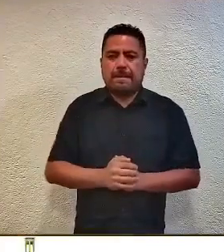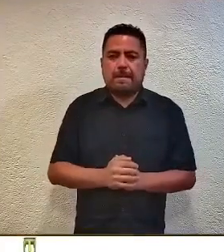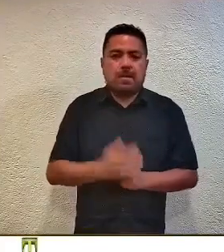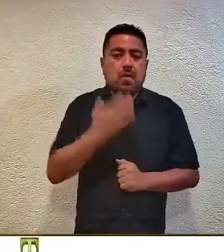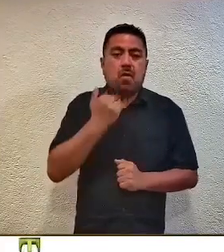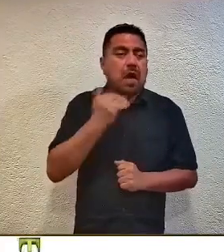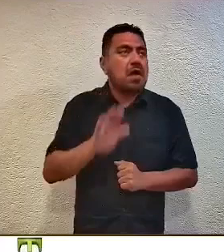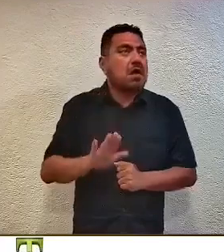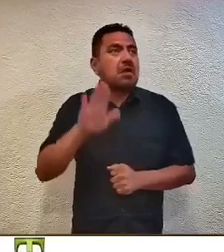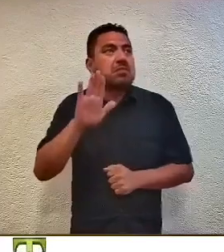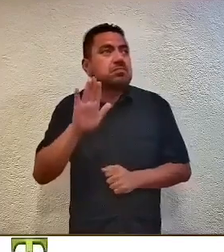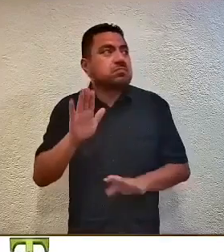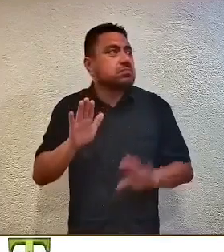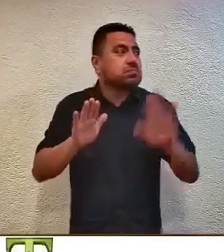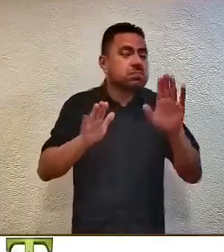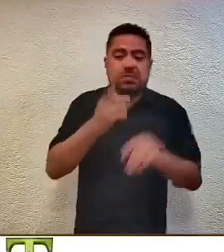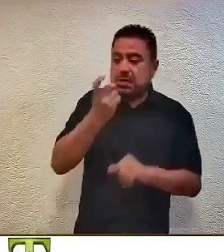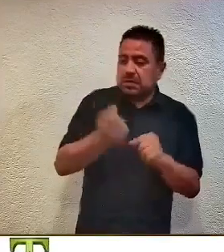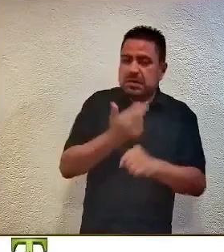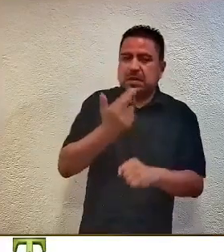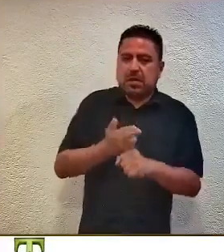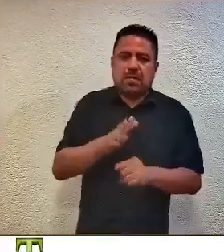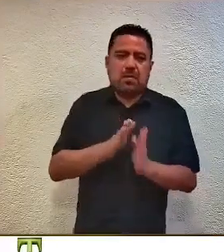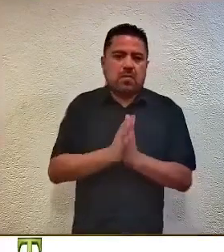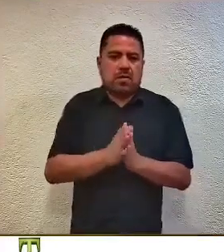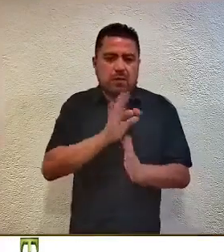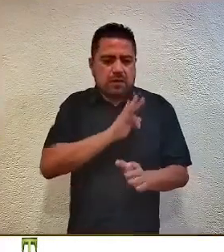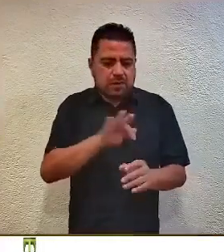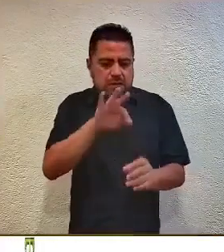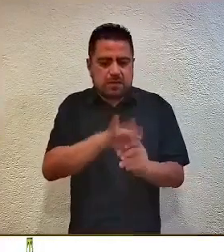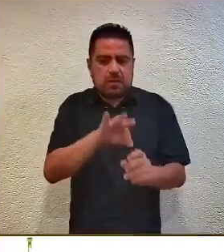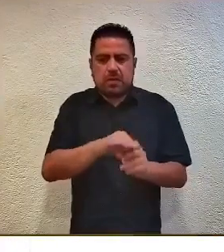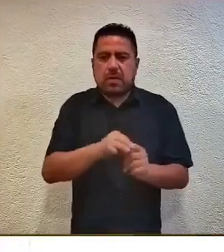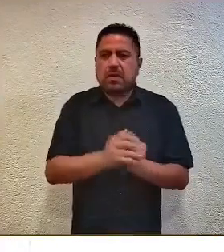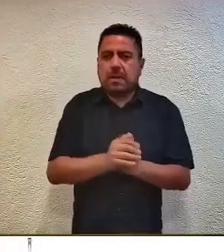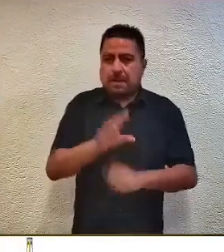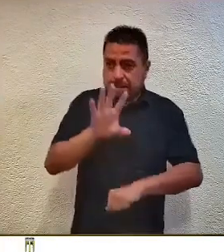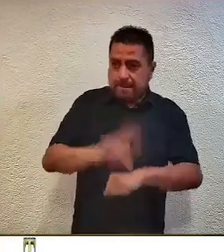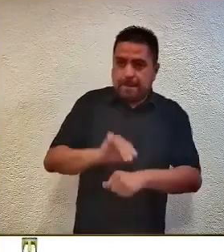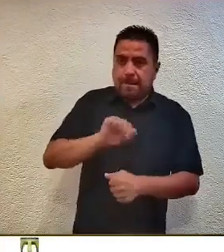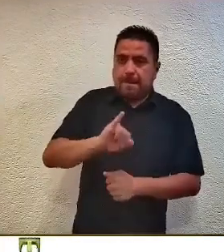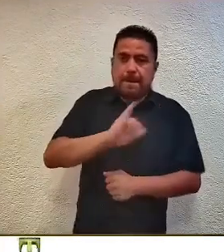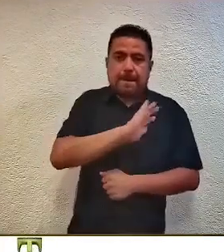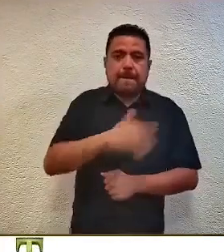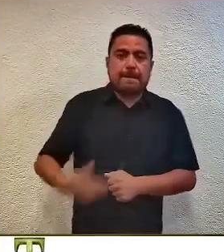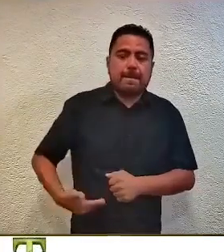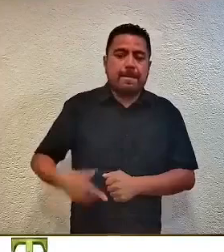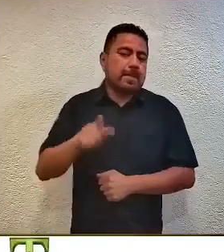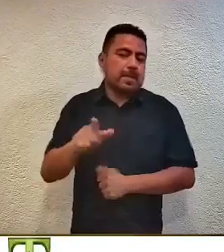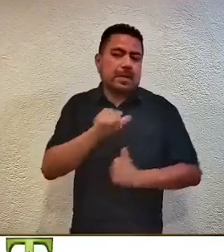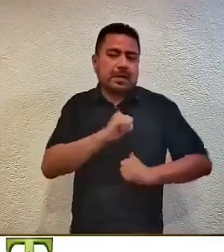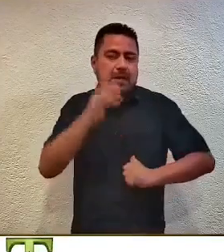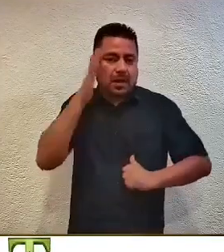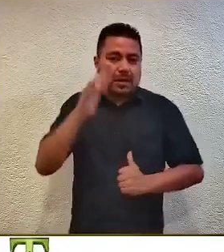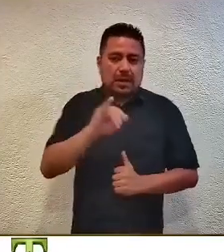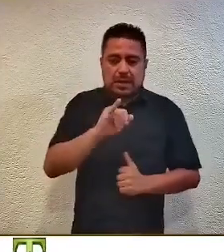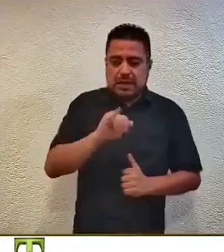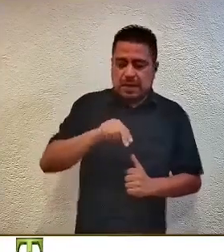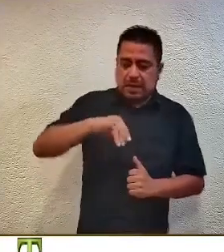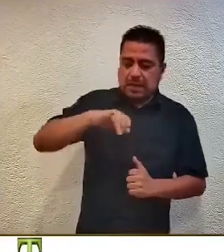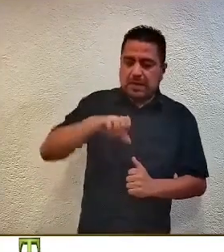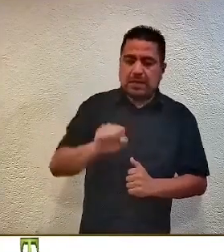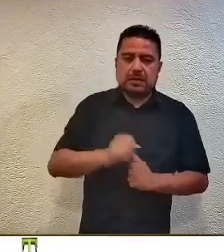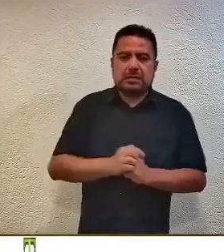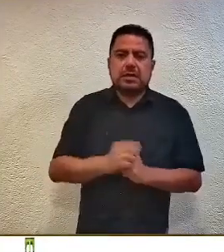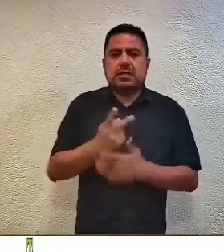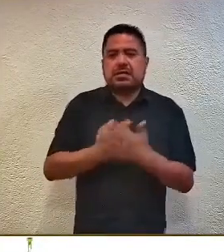habiendo comentarios al respecto, secretario, tome la votación, por favor. Con su autorización, magistrada presidenta, magistrado ponente José Inés Betancur Salgado. Es